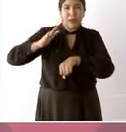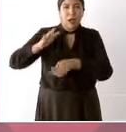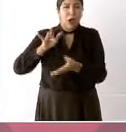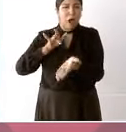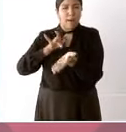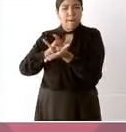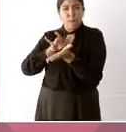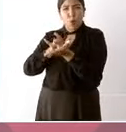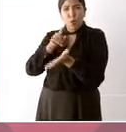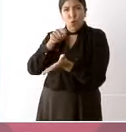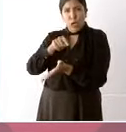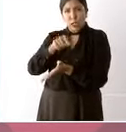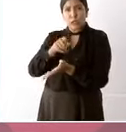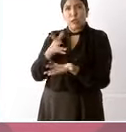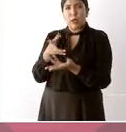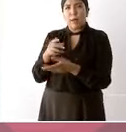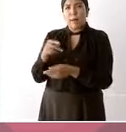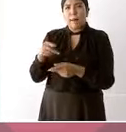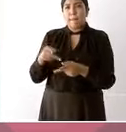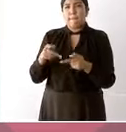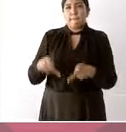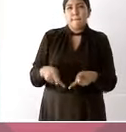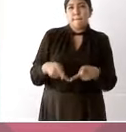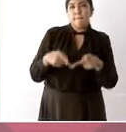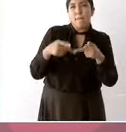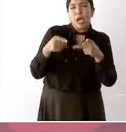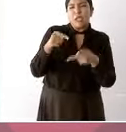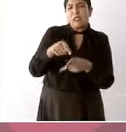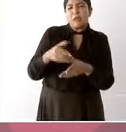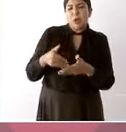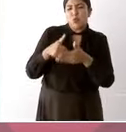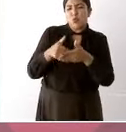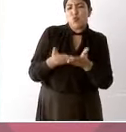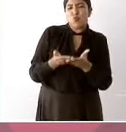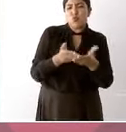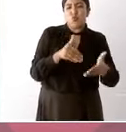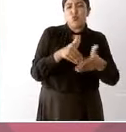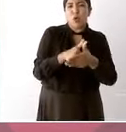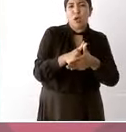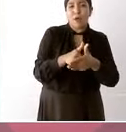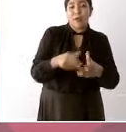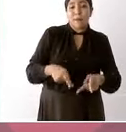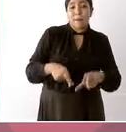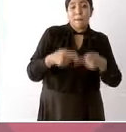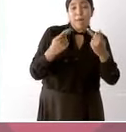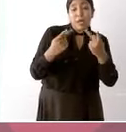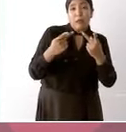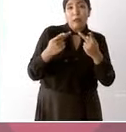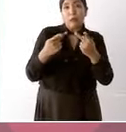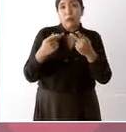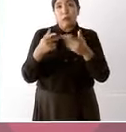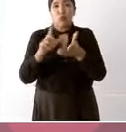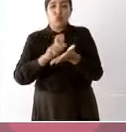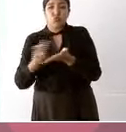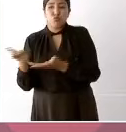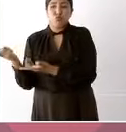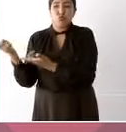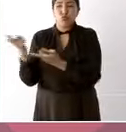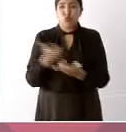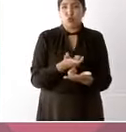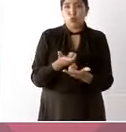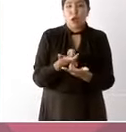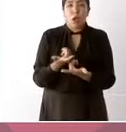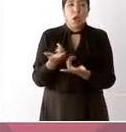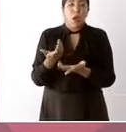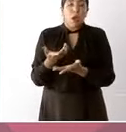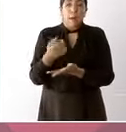cuestión de que haya unos patios más grandes y pueda haber una circulación más expedita. Esta también